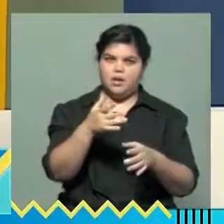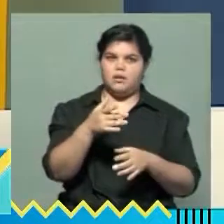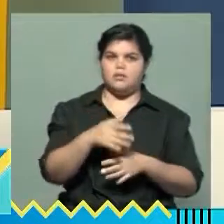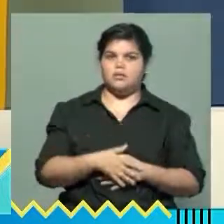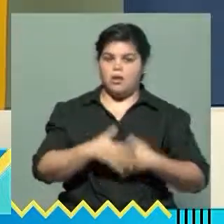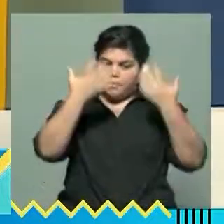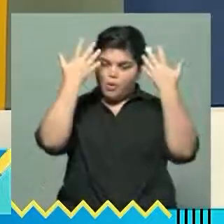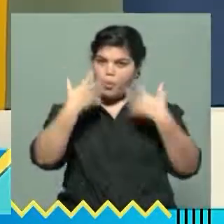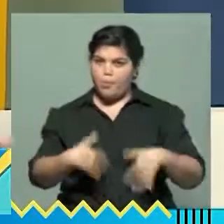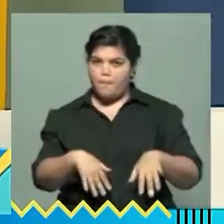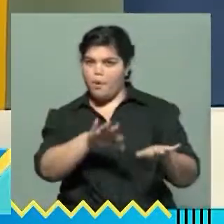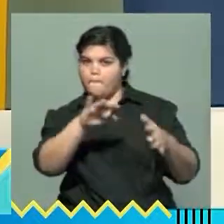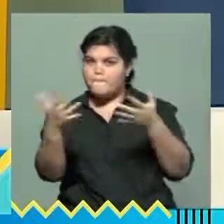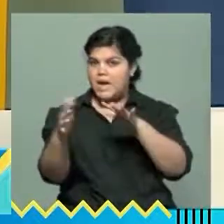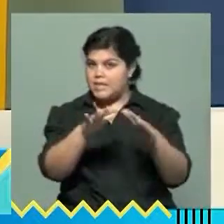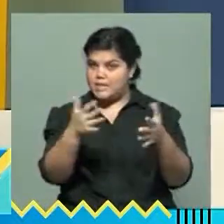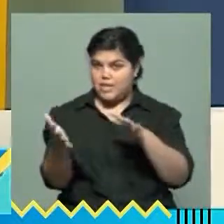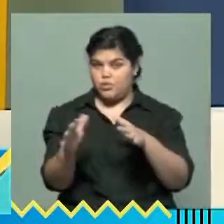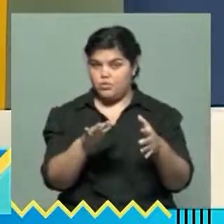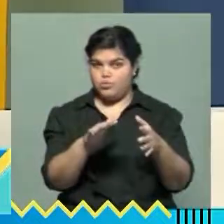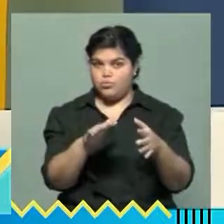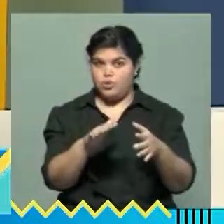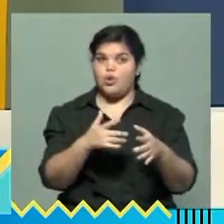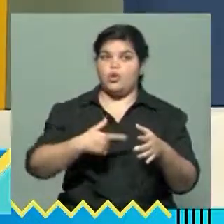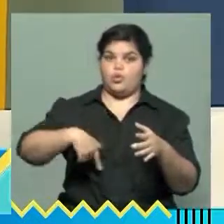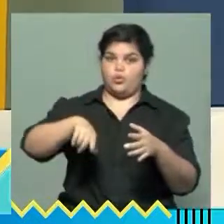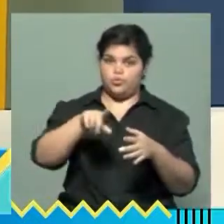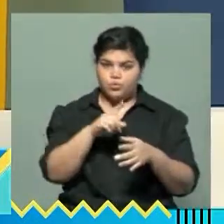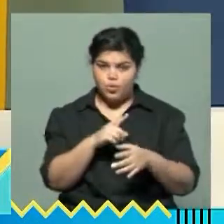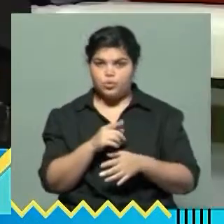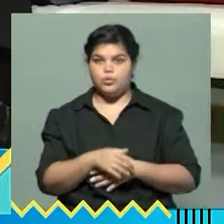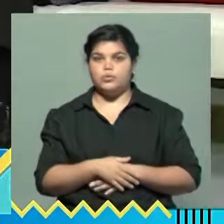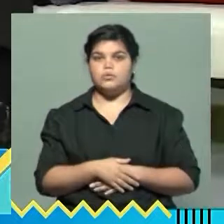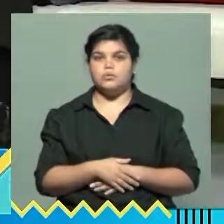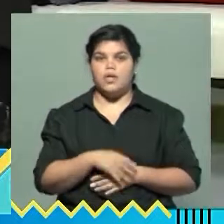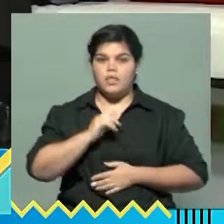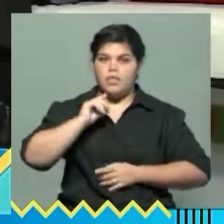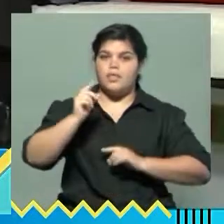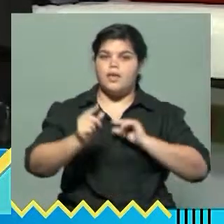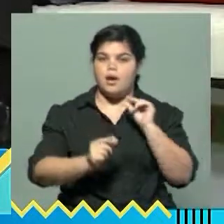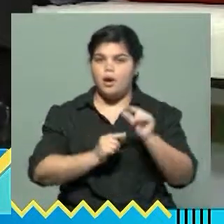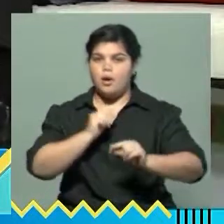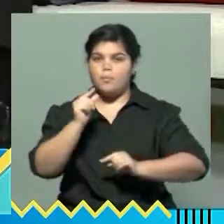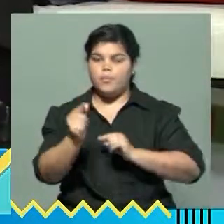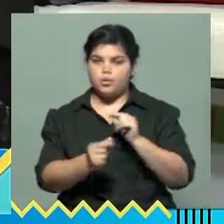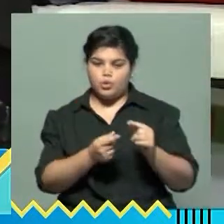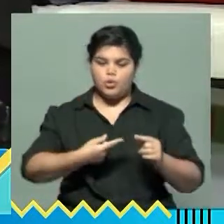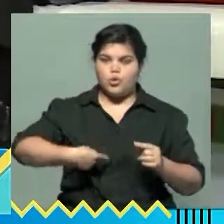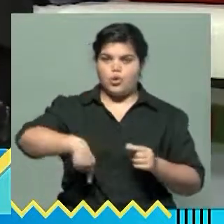anatómica equivalente, vamos nosotros recibiendo el influjo del interjuego entre no somos,